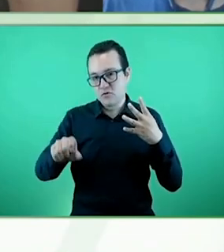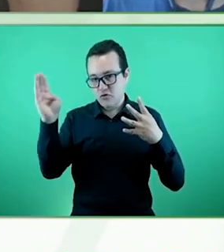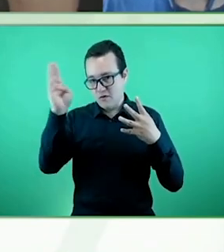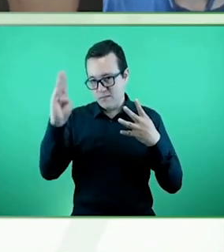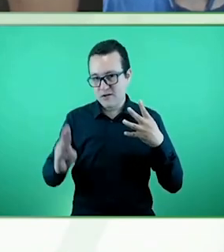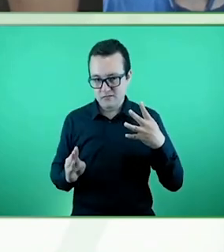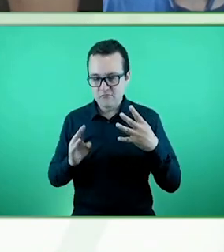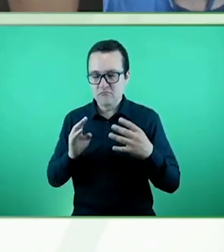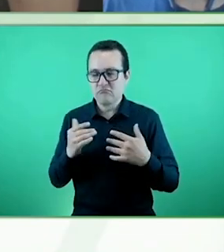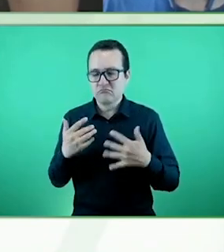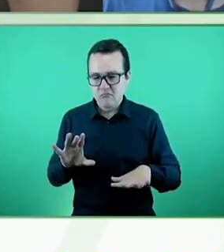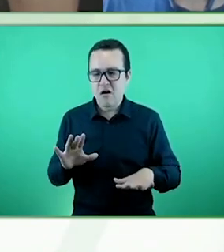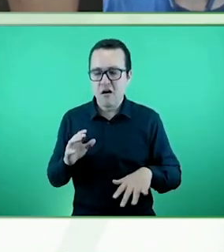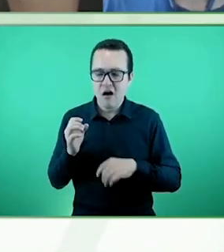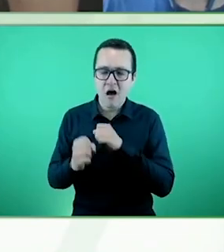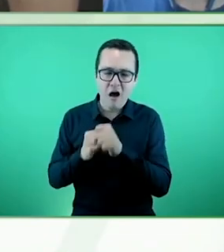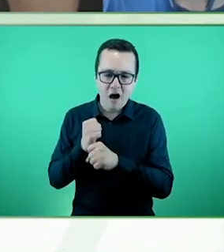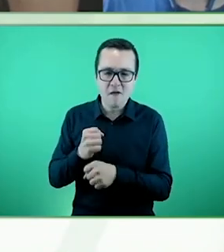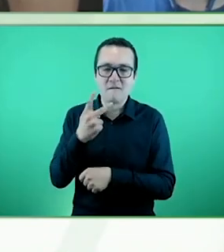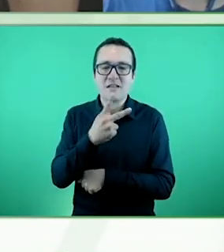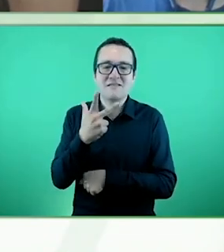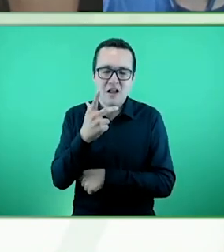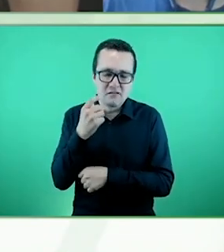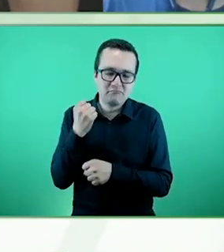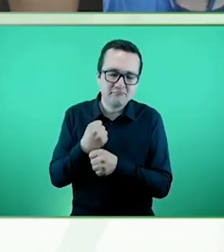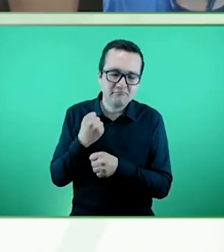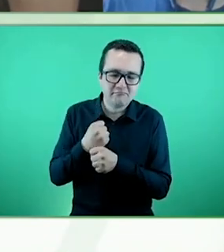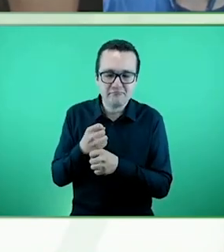profesional en la Unión Internacional de Telecomunicaciones.